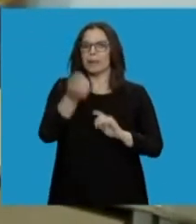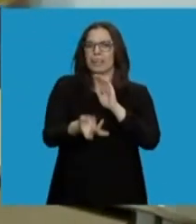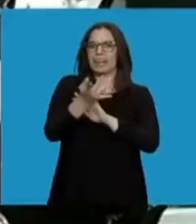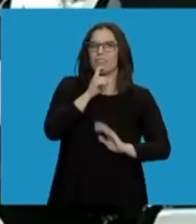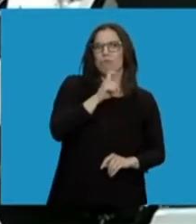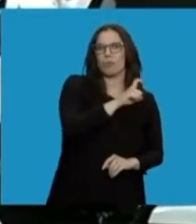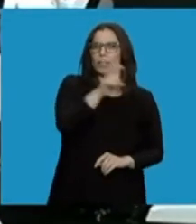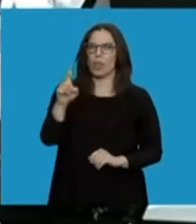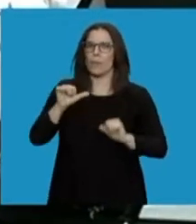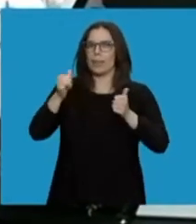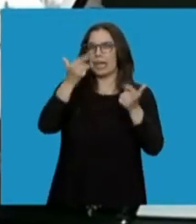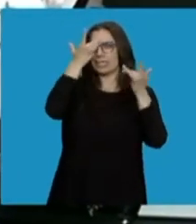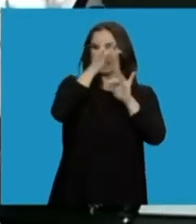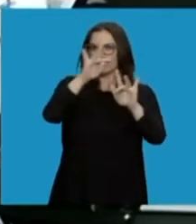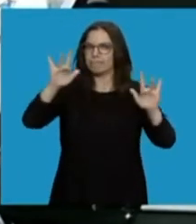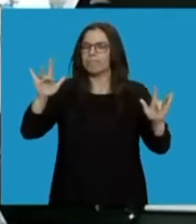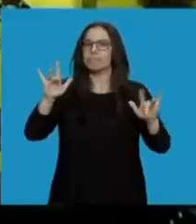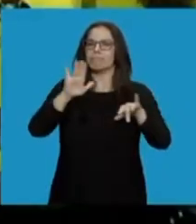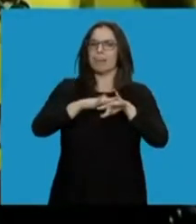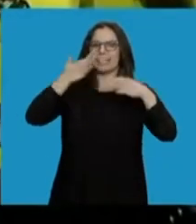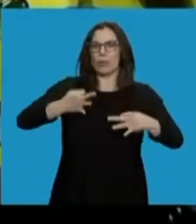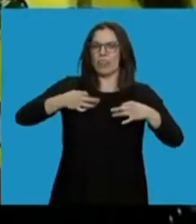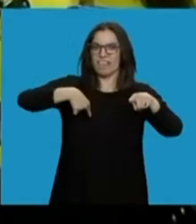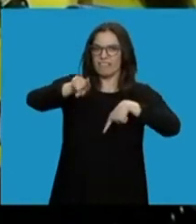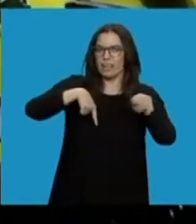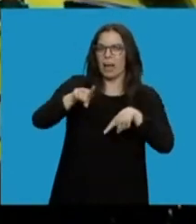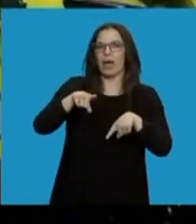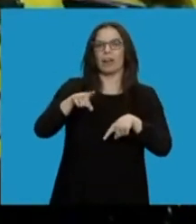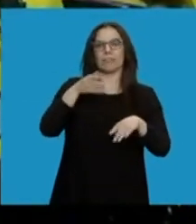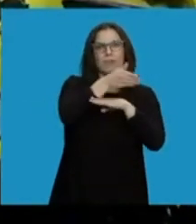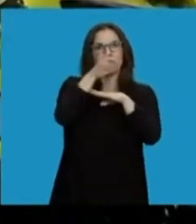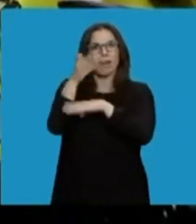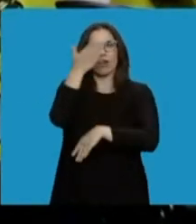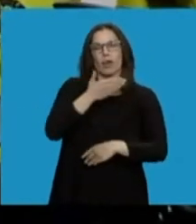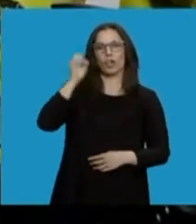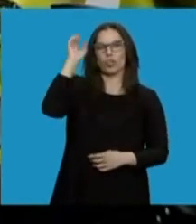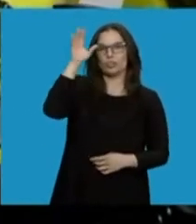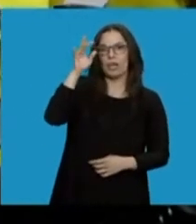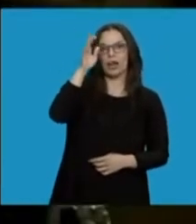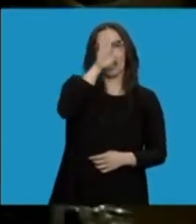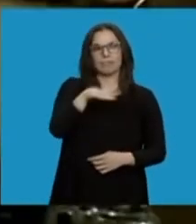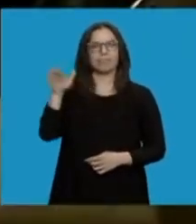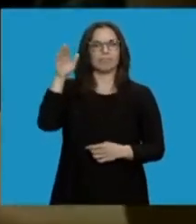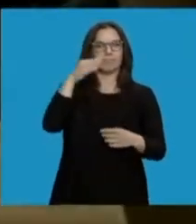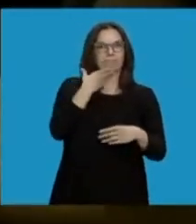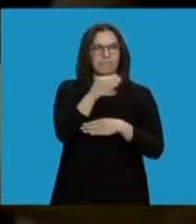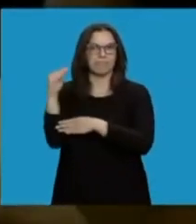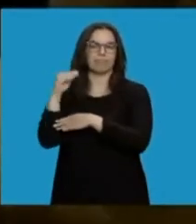para empezar a concienciar en favor de la seguridad vial, para dar charlas en colegios a chavales.